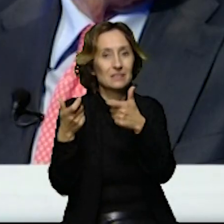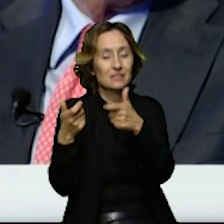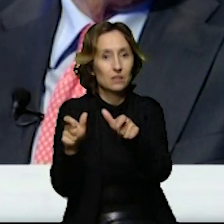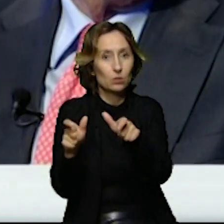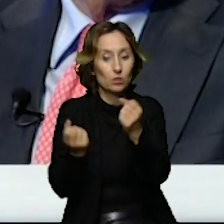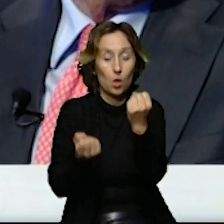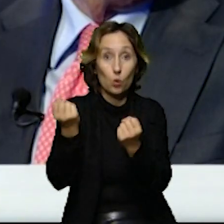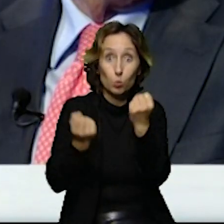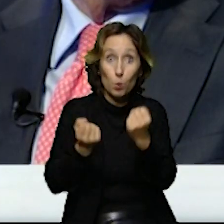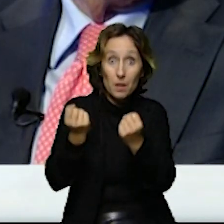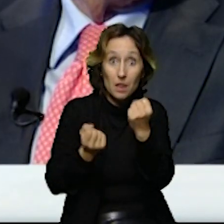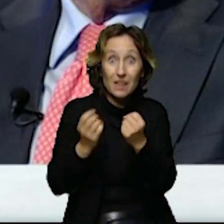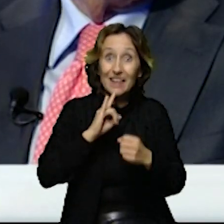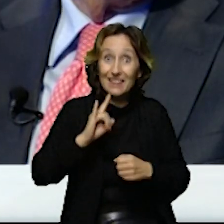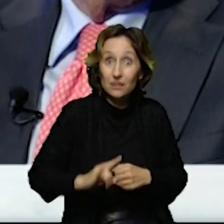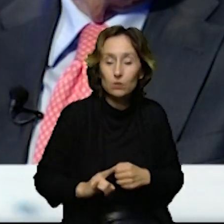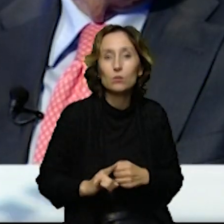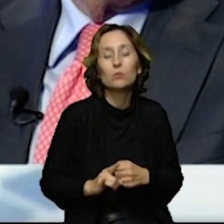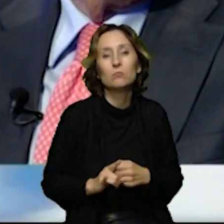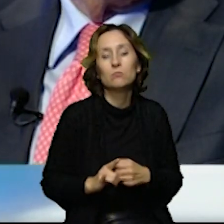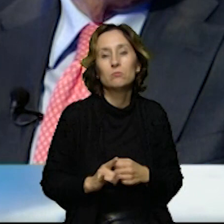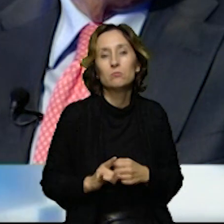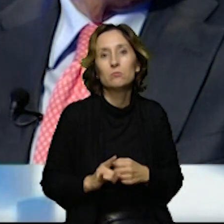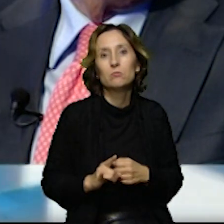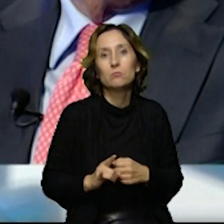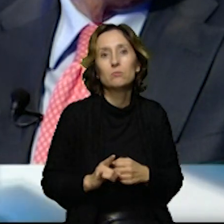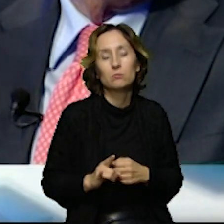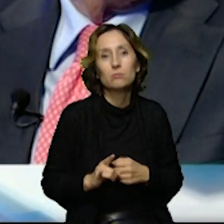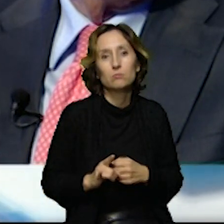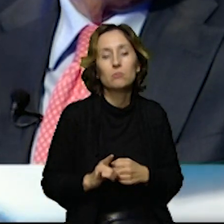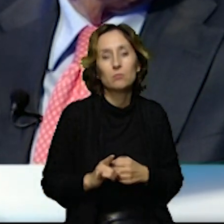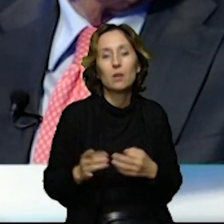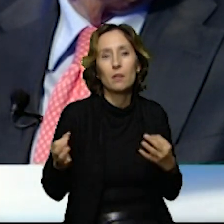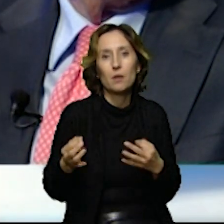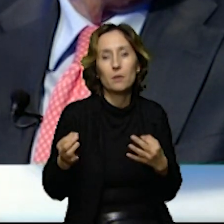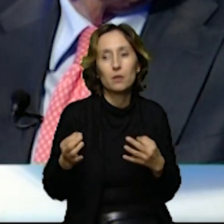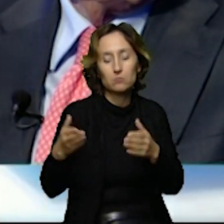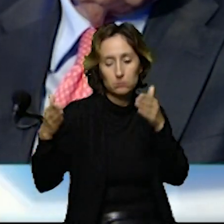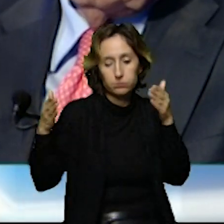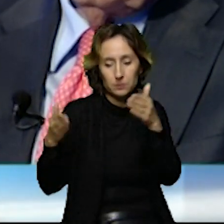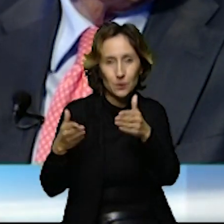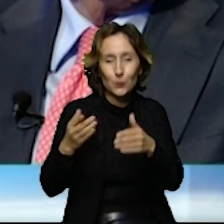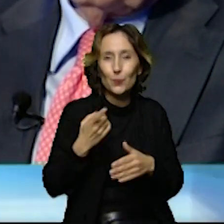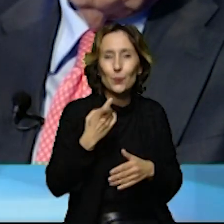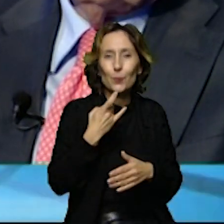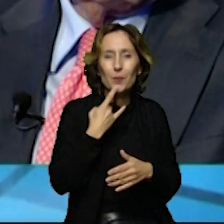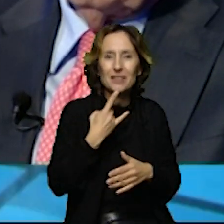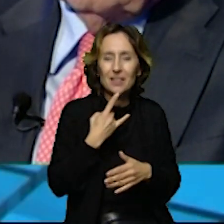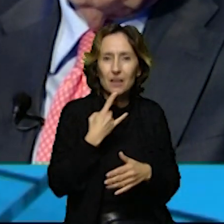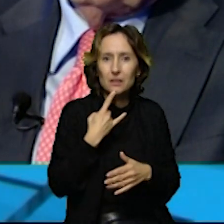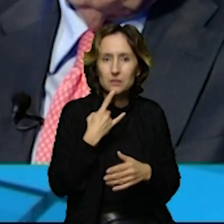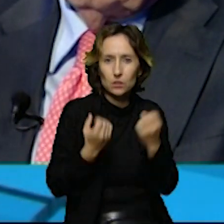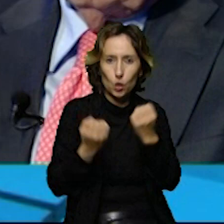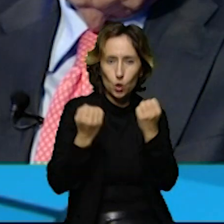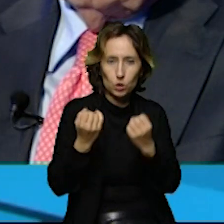sector automovilístico eléctrico tiene que asentarse, que es la fabricación de las baterías de los coches